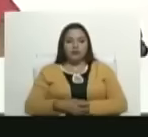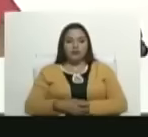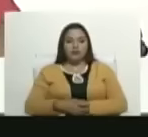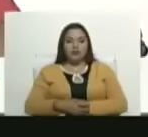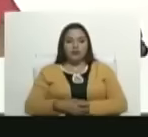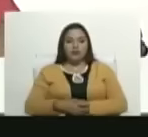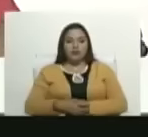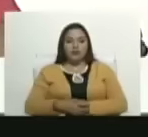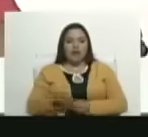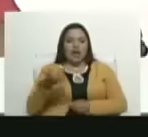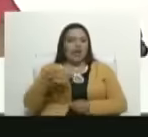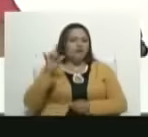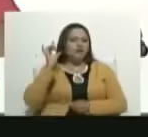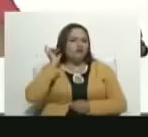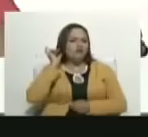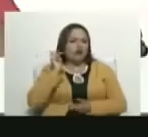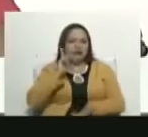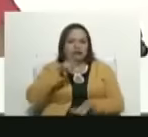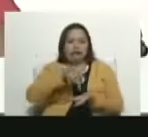educadísima